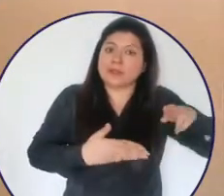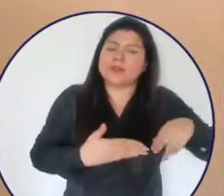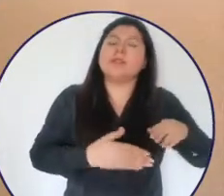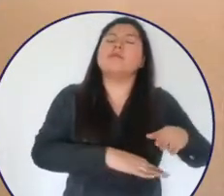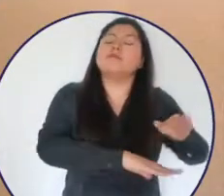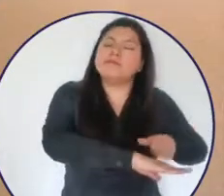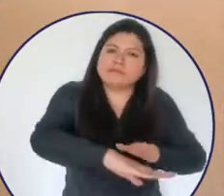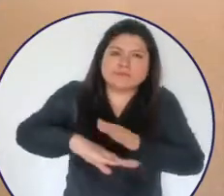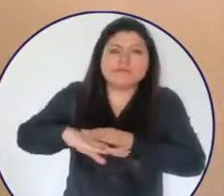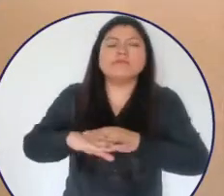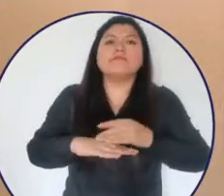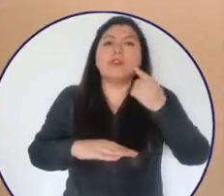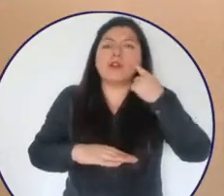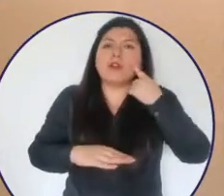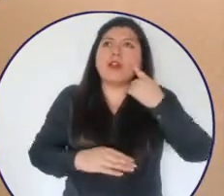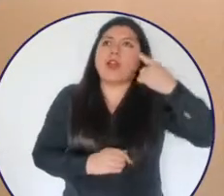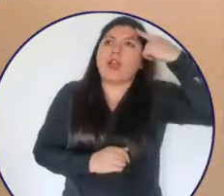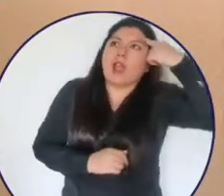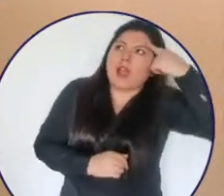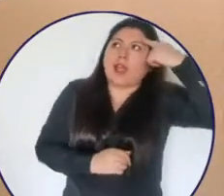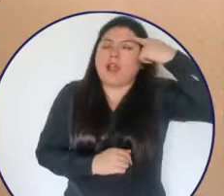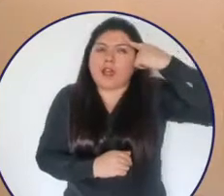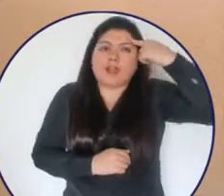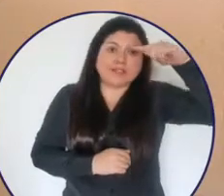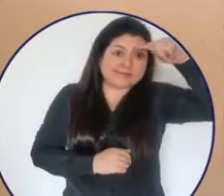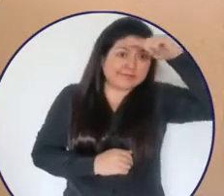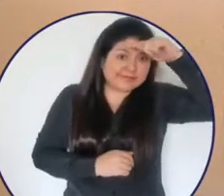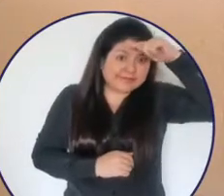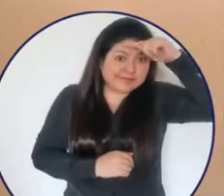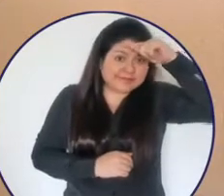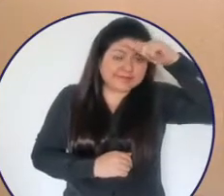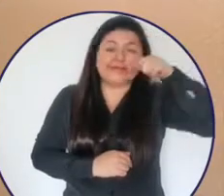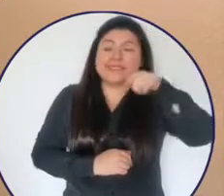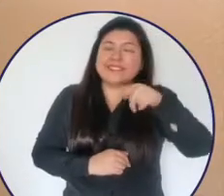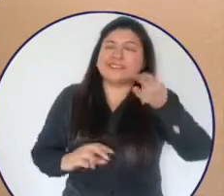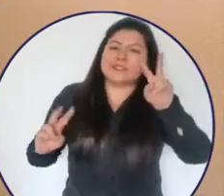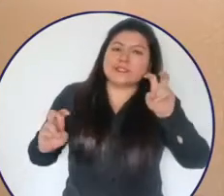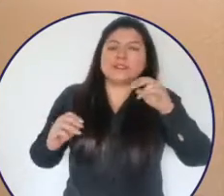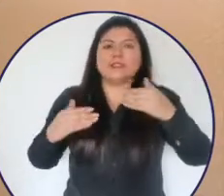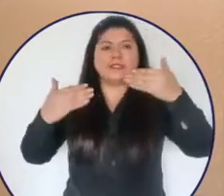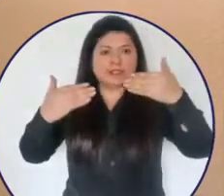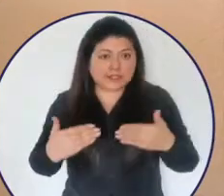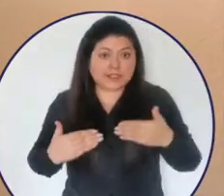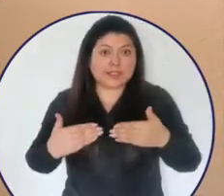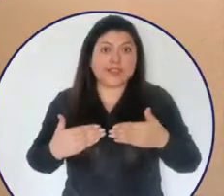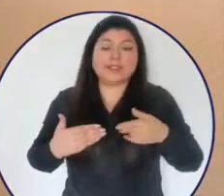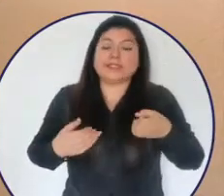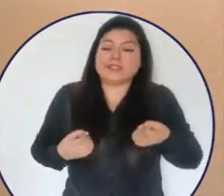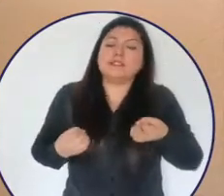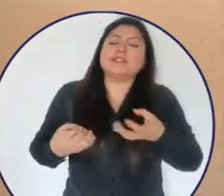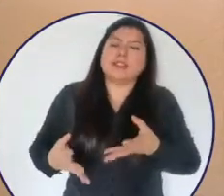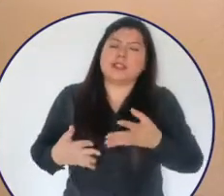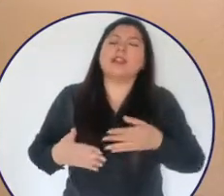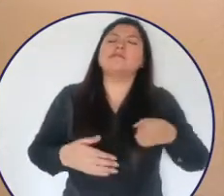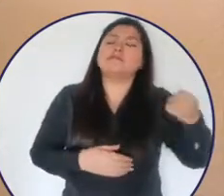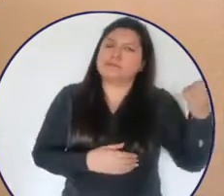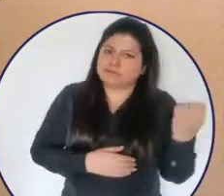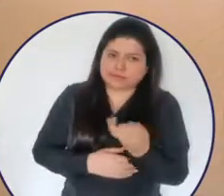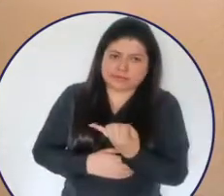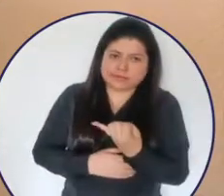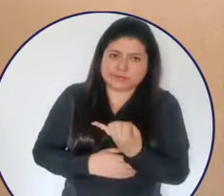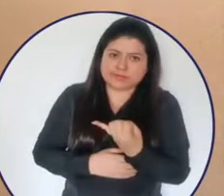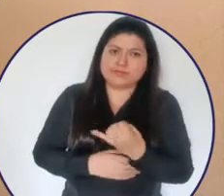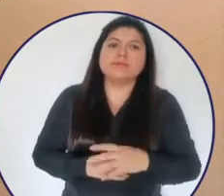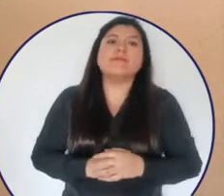nos invita a luchar contra los estereotipos o prejuicios relacionados con la discapacidad que pueden